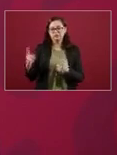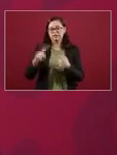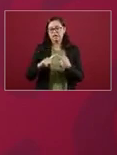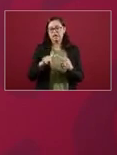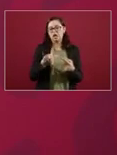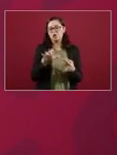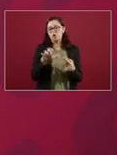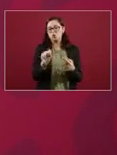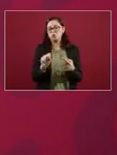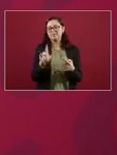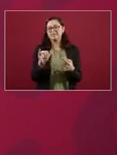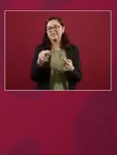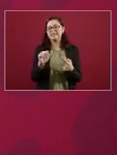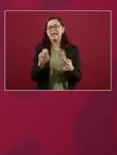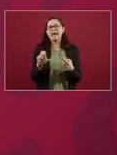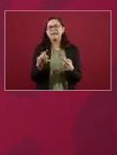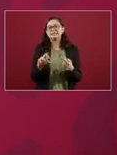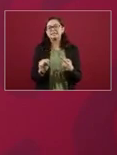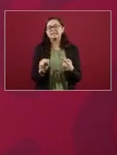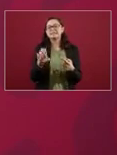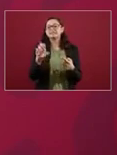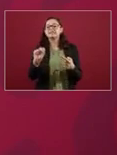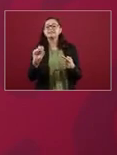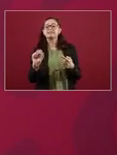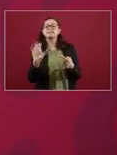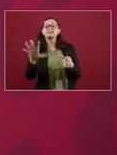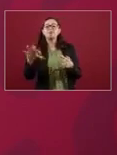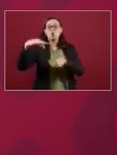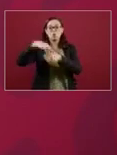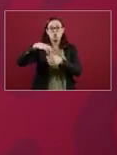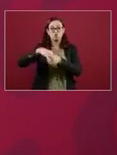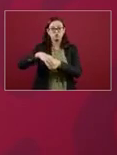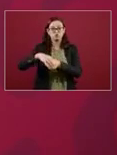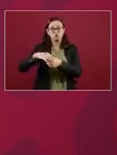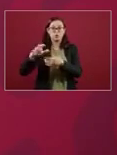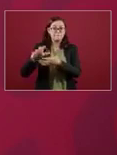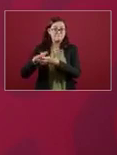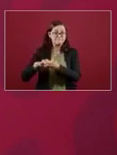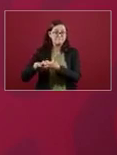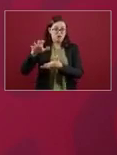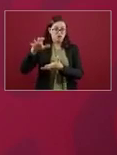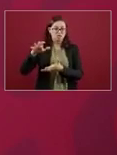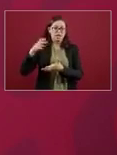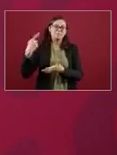sacó 65 votos, mayoría, pero no alcanzó